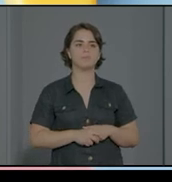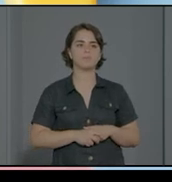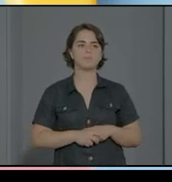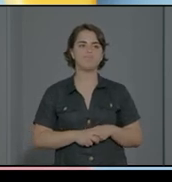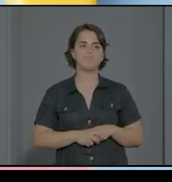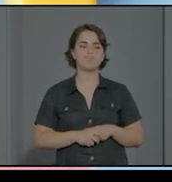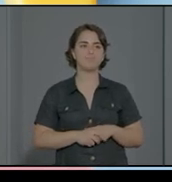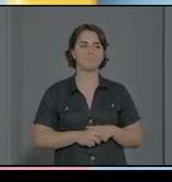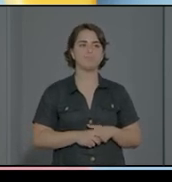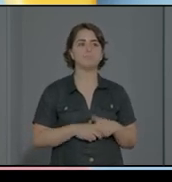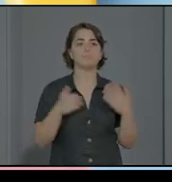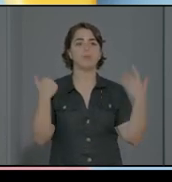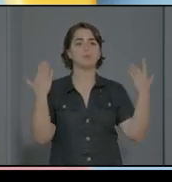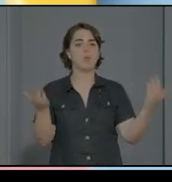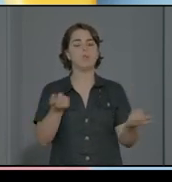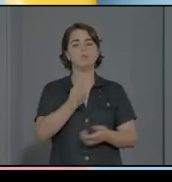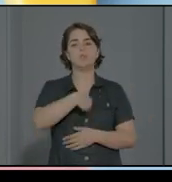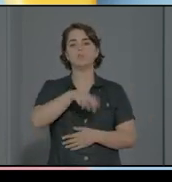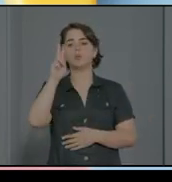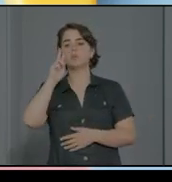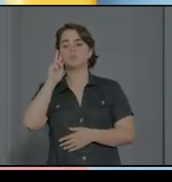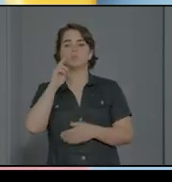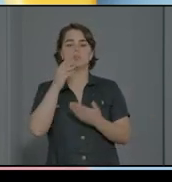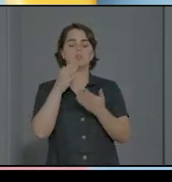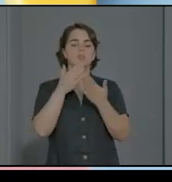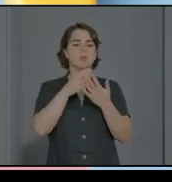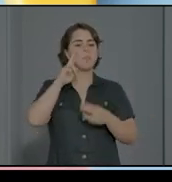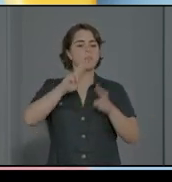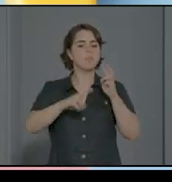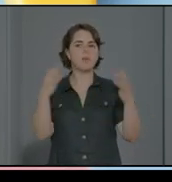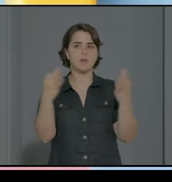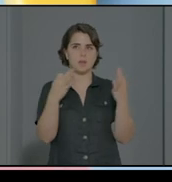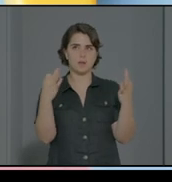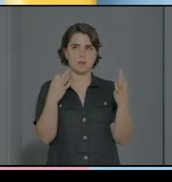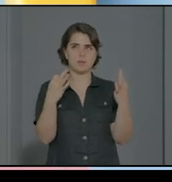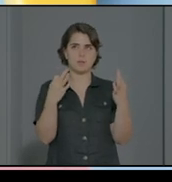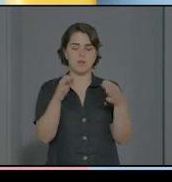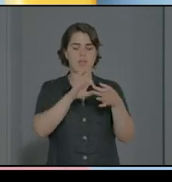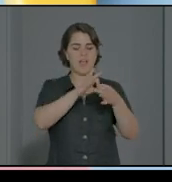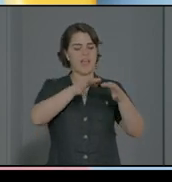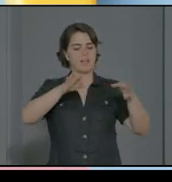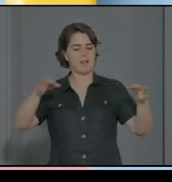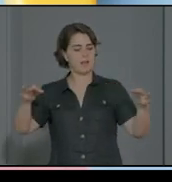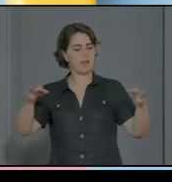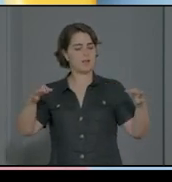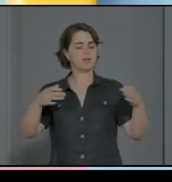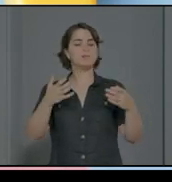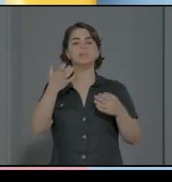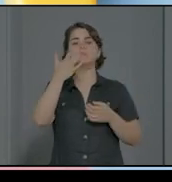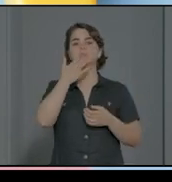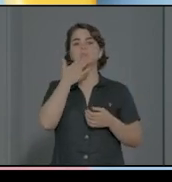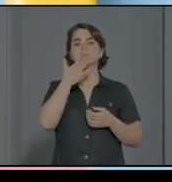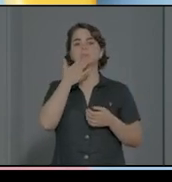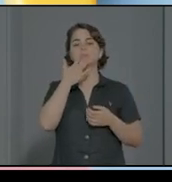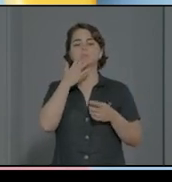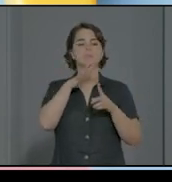Así que lo que podemos ver es una cadena de este tipo, es decir, en la diada padre-hijo o